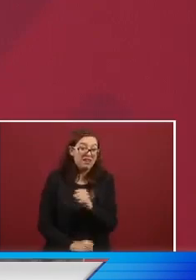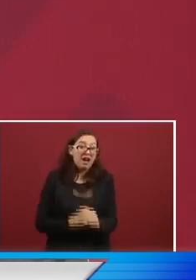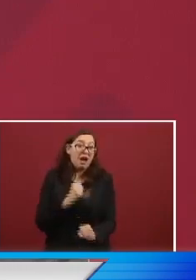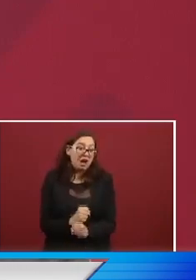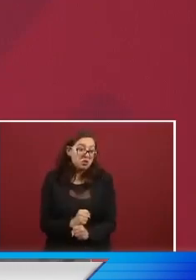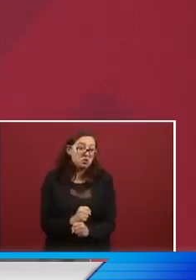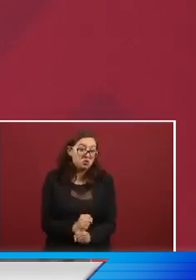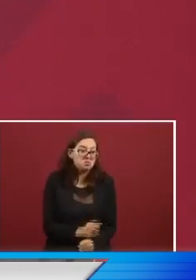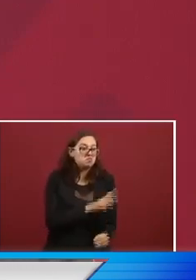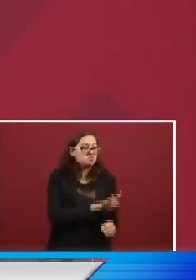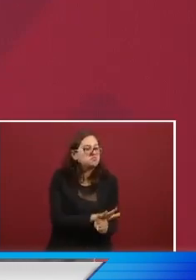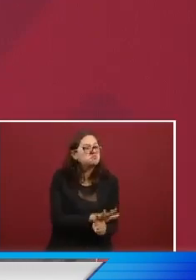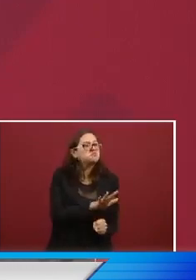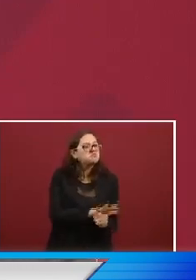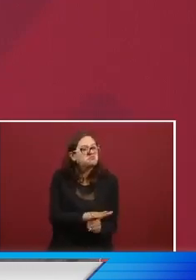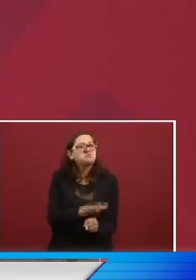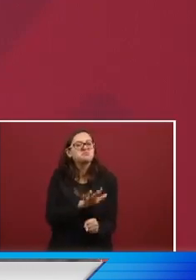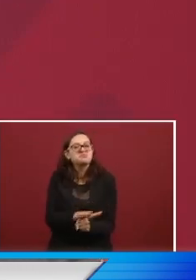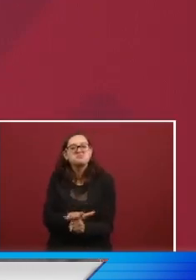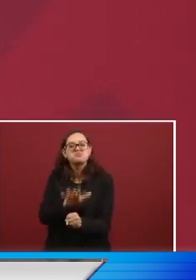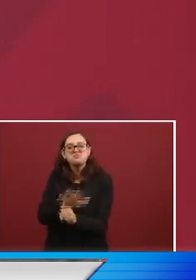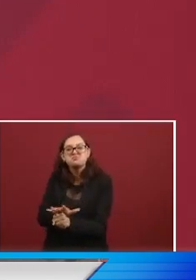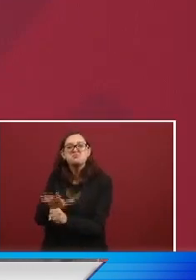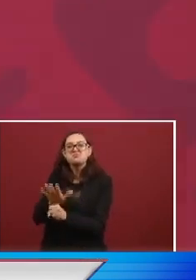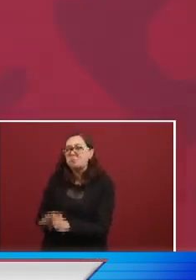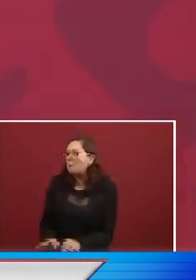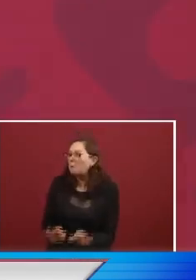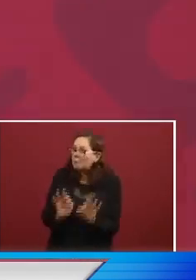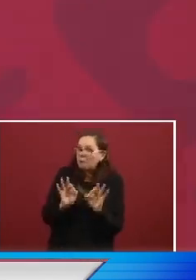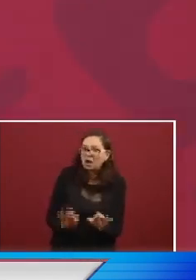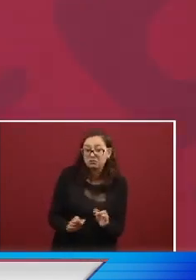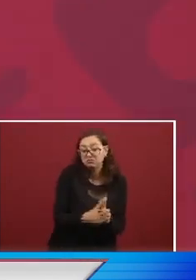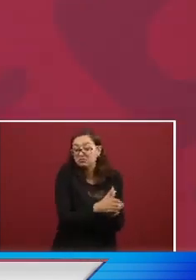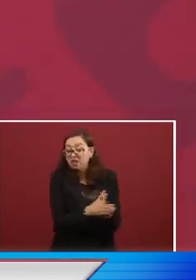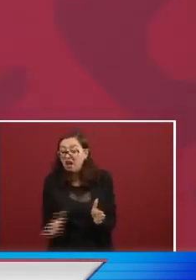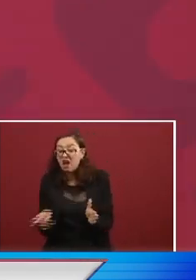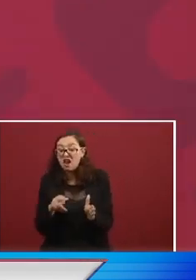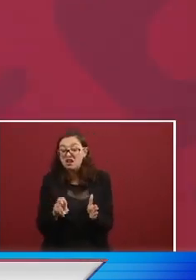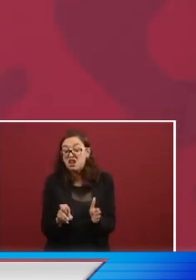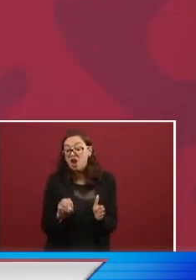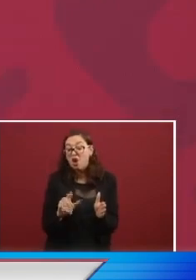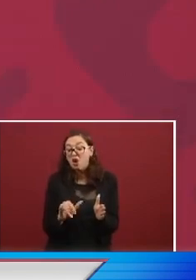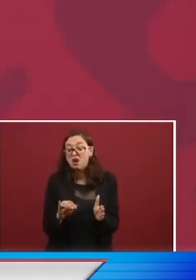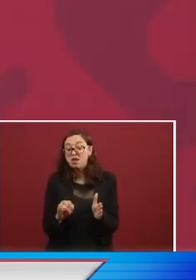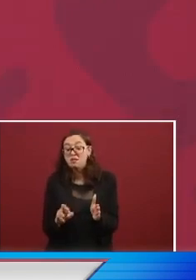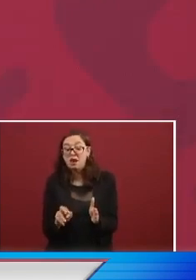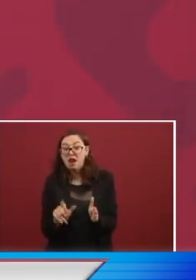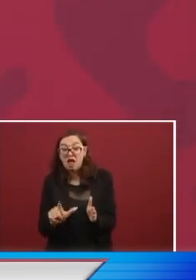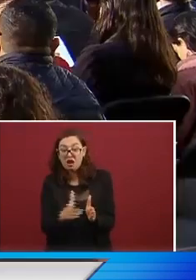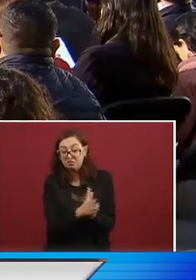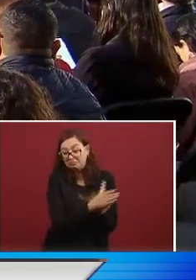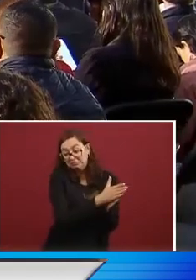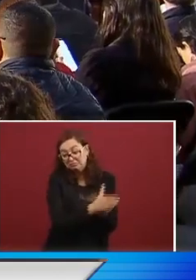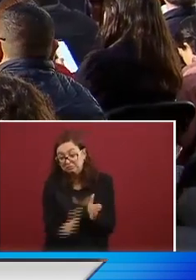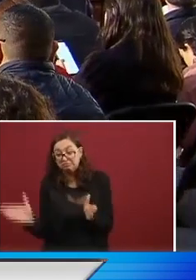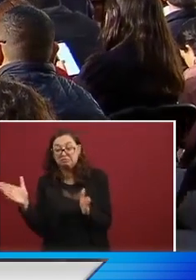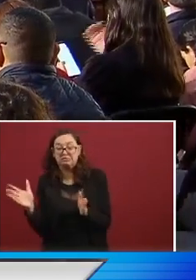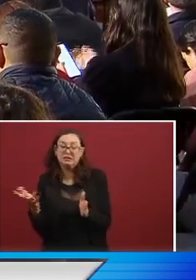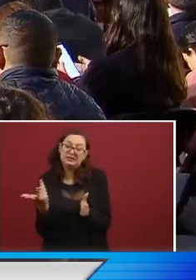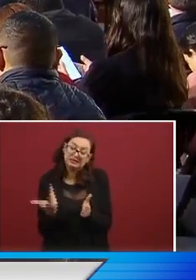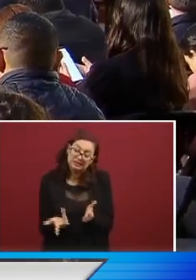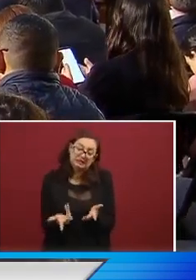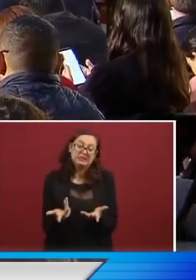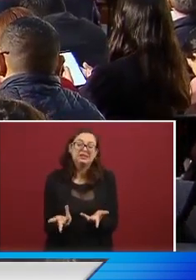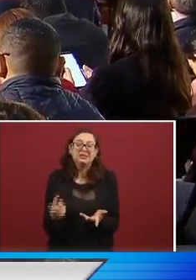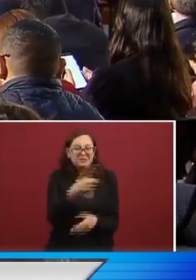una variable que no contemplan los tecnócratas, que es la cero tolerancia a la corrupción. Tiene una repercusión positiva en la inversión extranjera el que se tenga